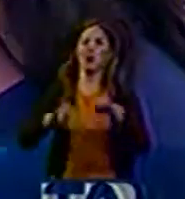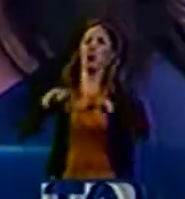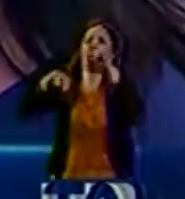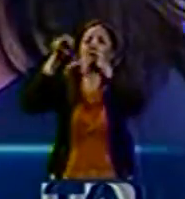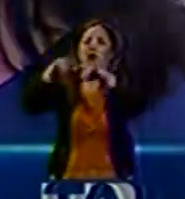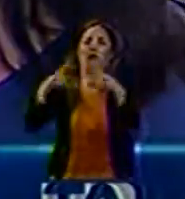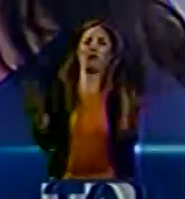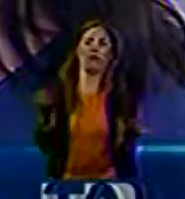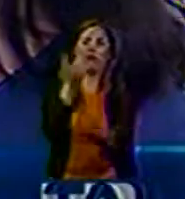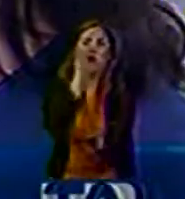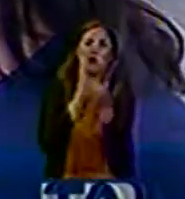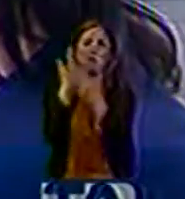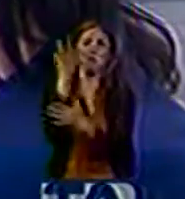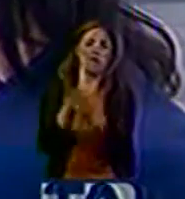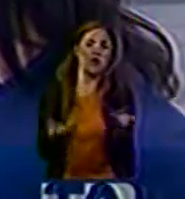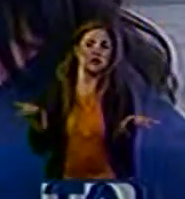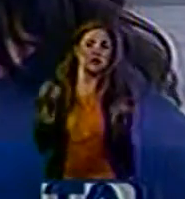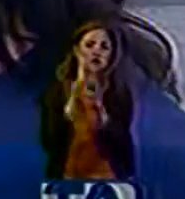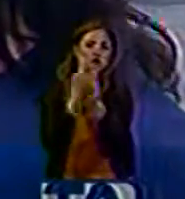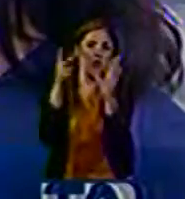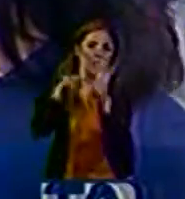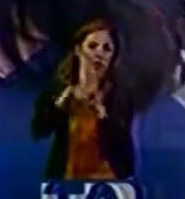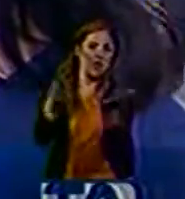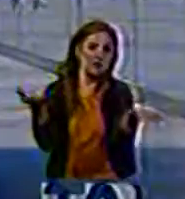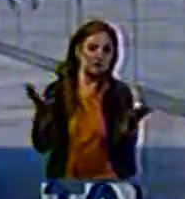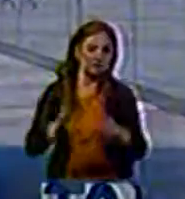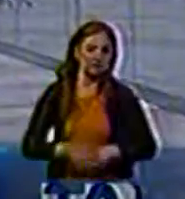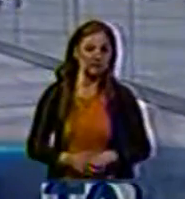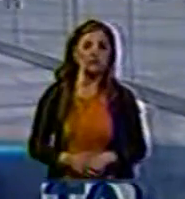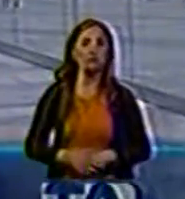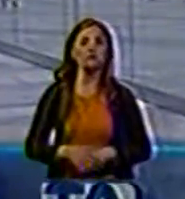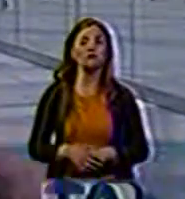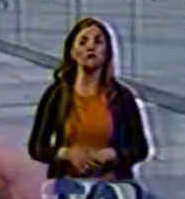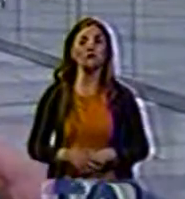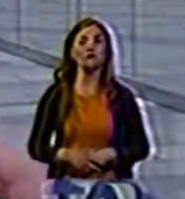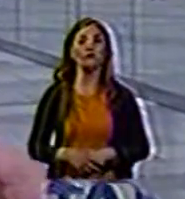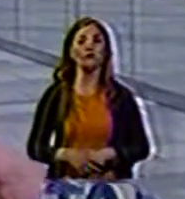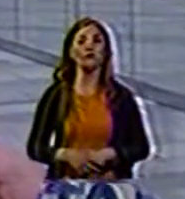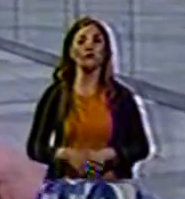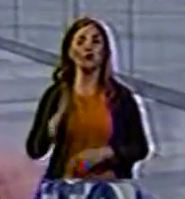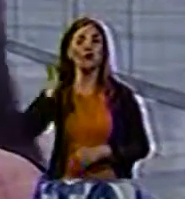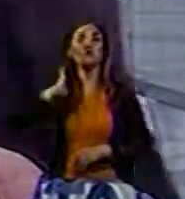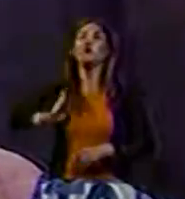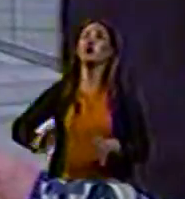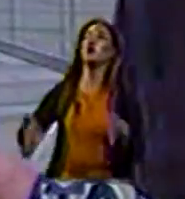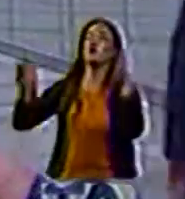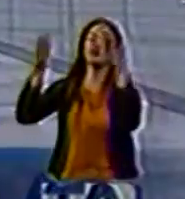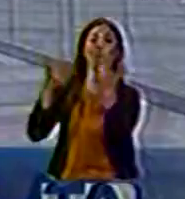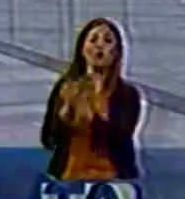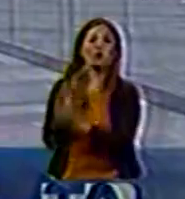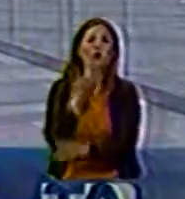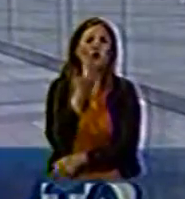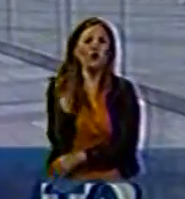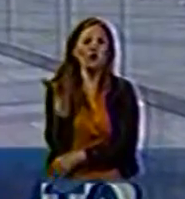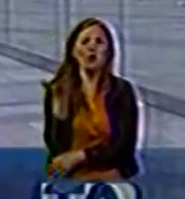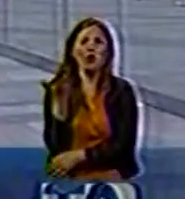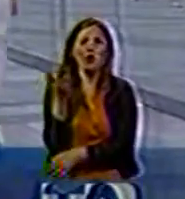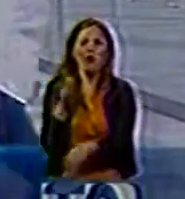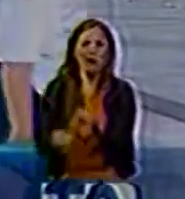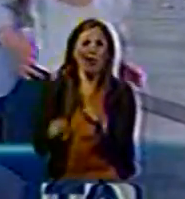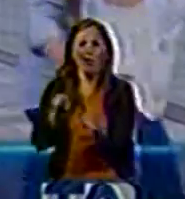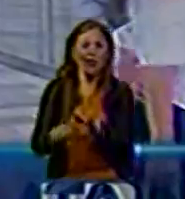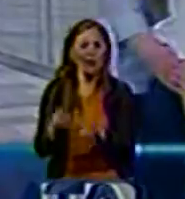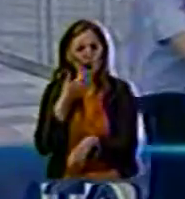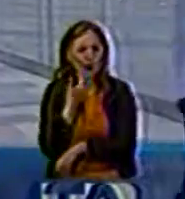por eso es que estamos viendo ahora los resultados no favorables. ¿Cómo es que un edificio tan nuevo ya está teniendo falencias